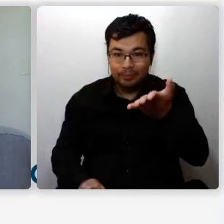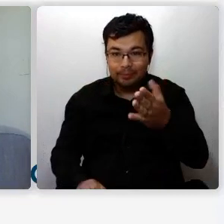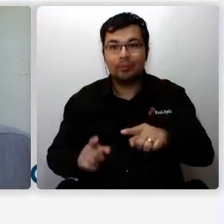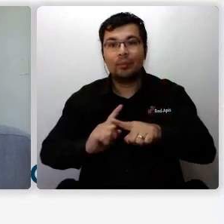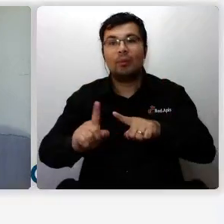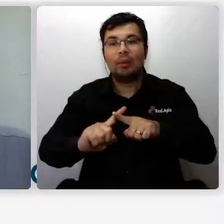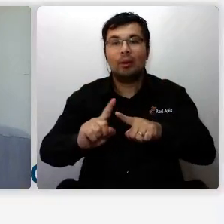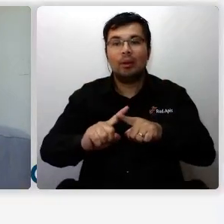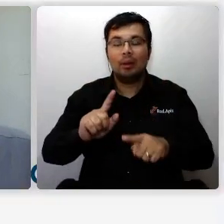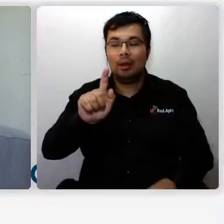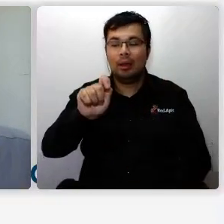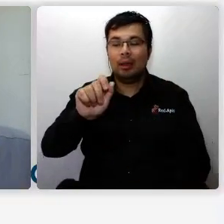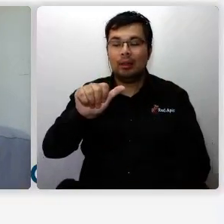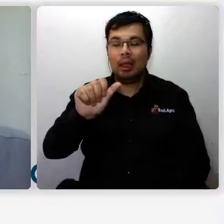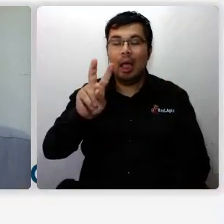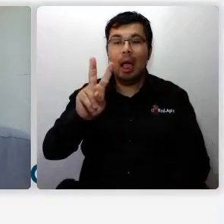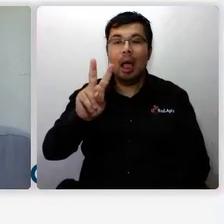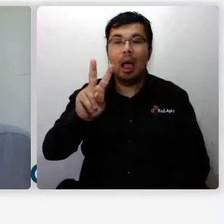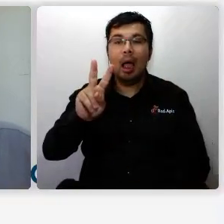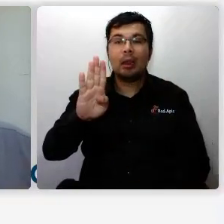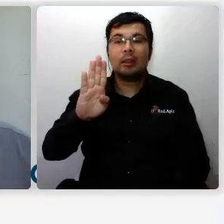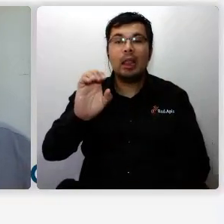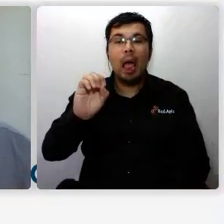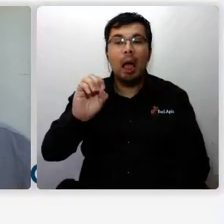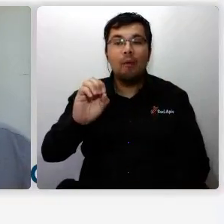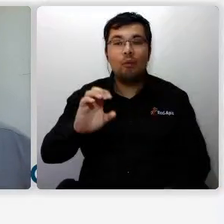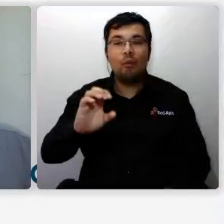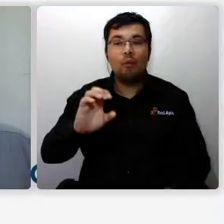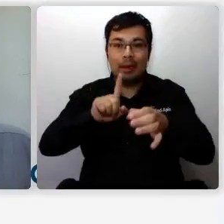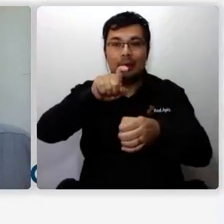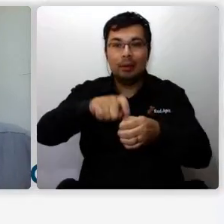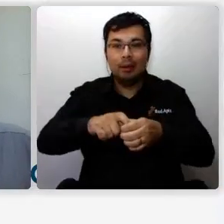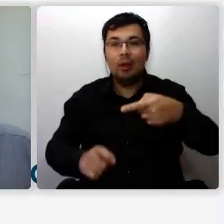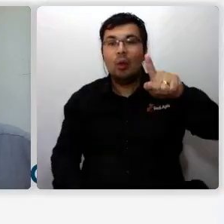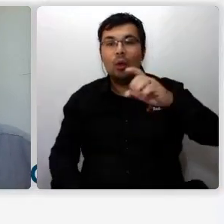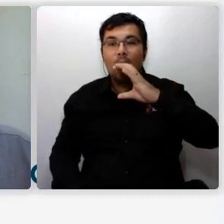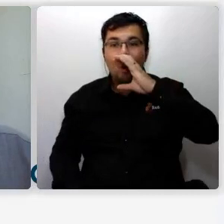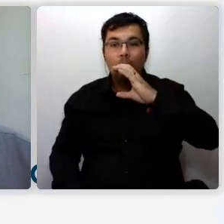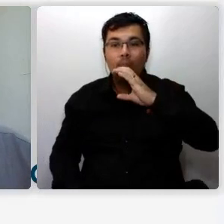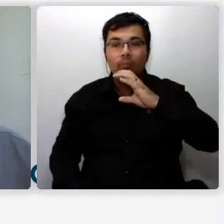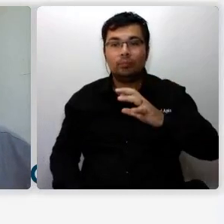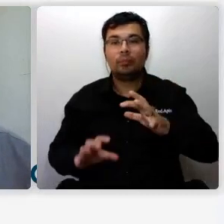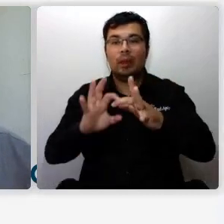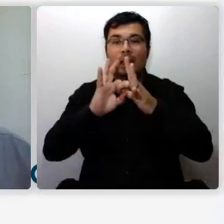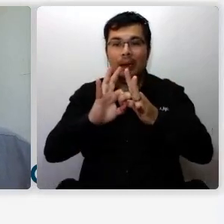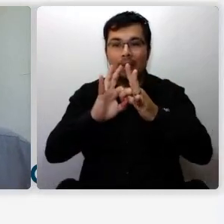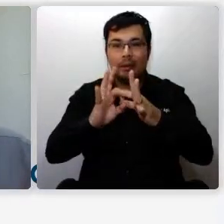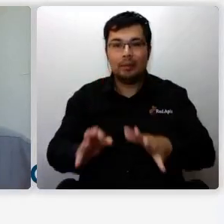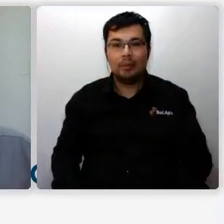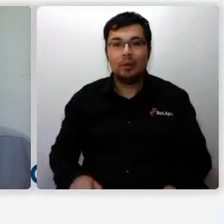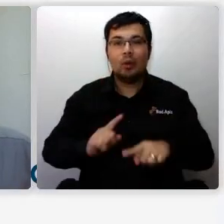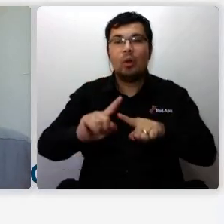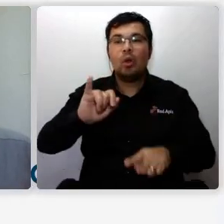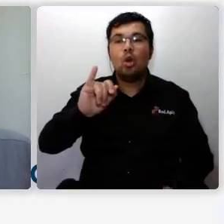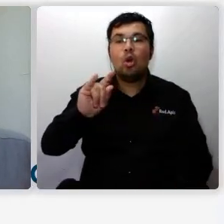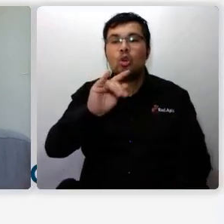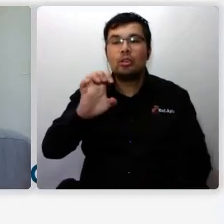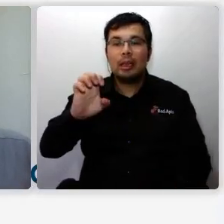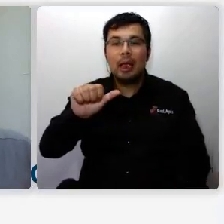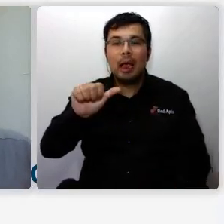Tabo, el litoral central. Gracias, Jaime, por estar ahí. Concepción dice: presente. Y que sea una gran jornada, José Alejandro